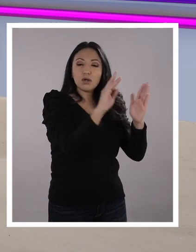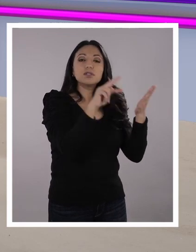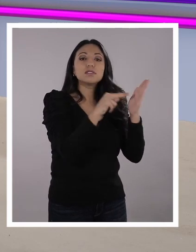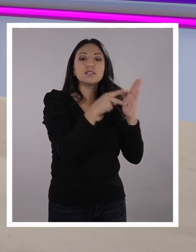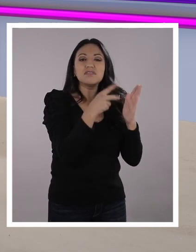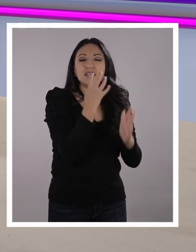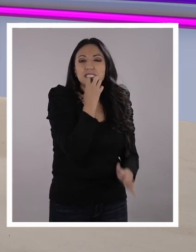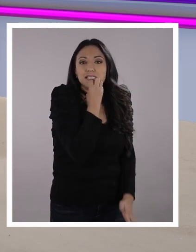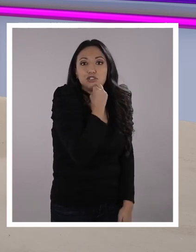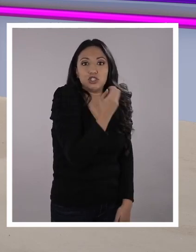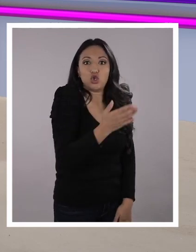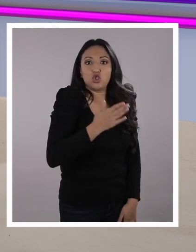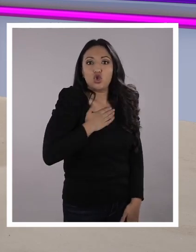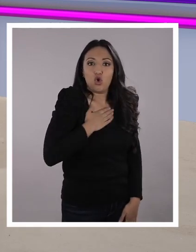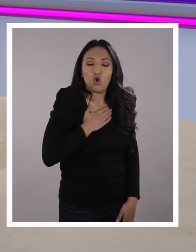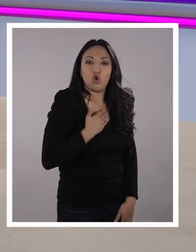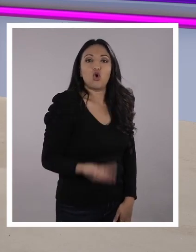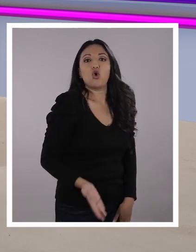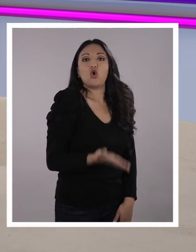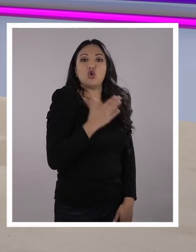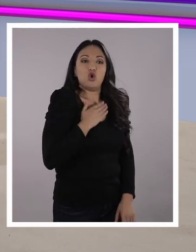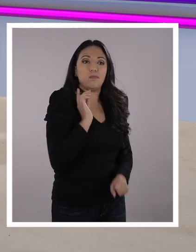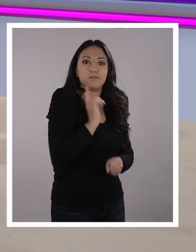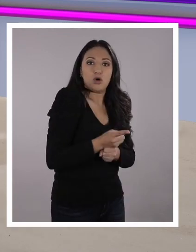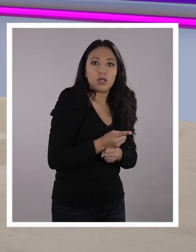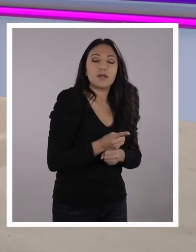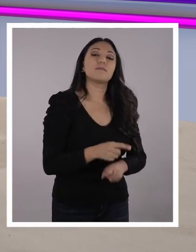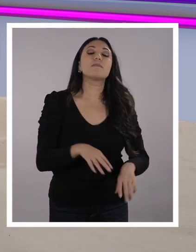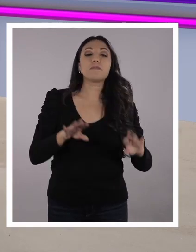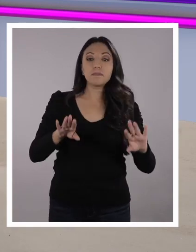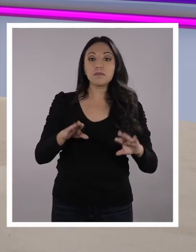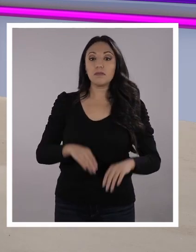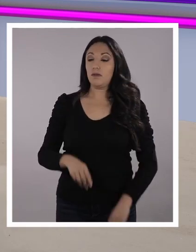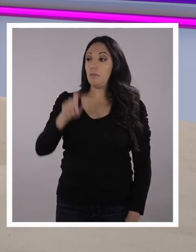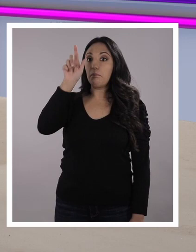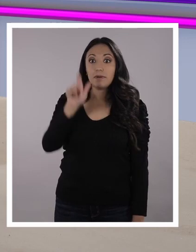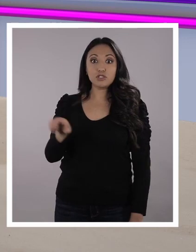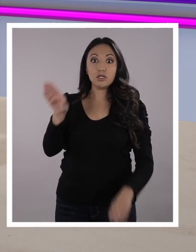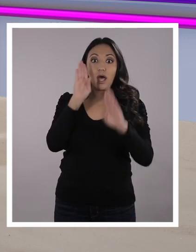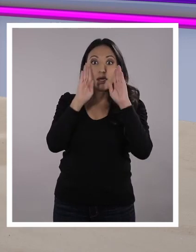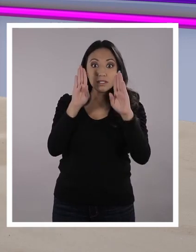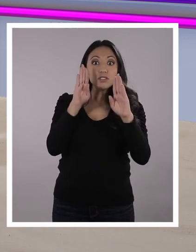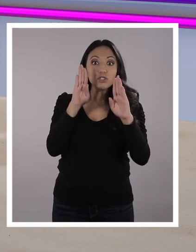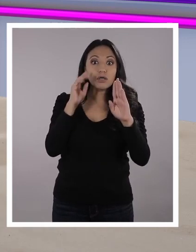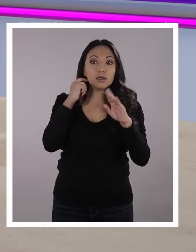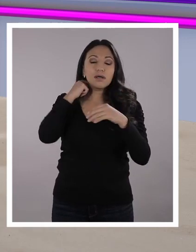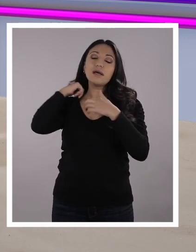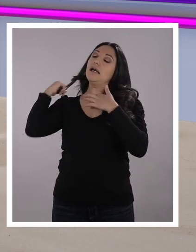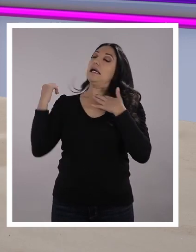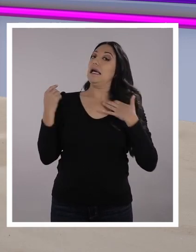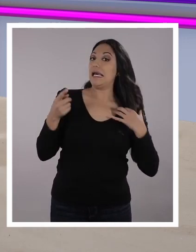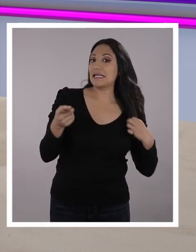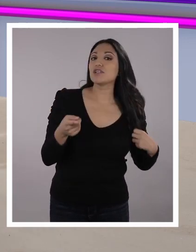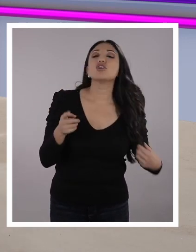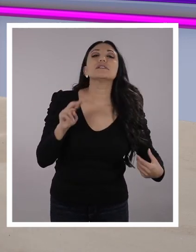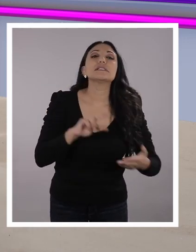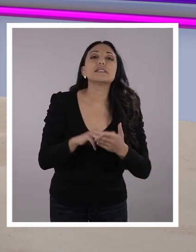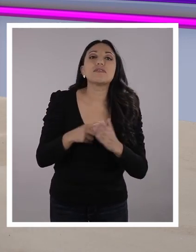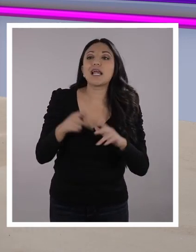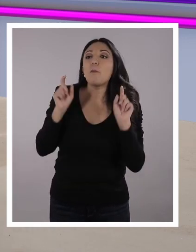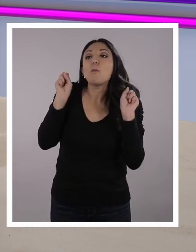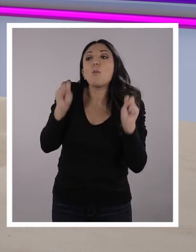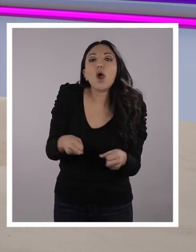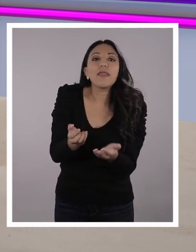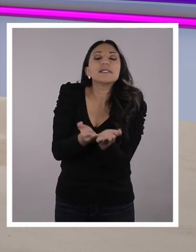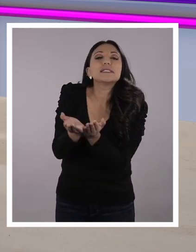es egoísta. Yo mando. Exactamente. Cuando el centro es la persona, el poder es de